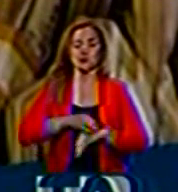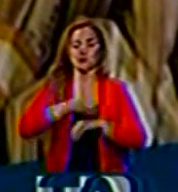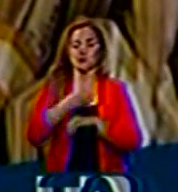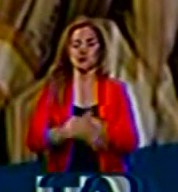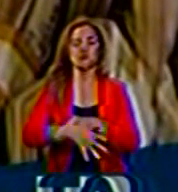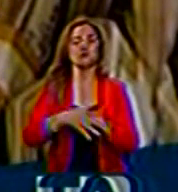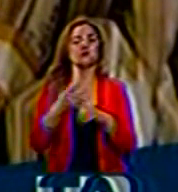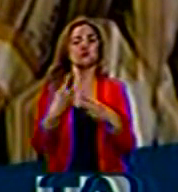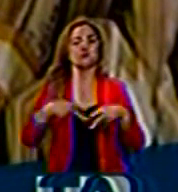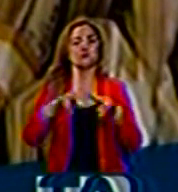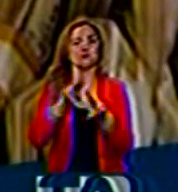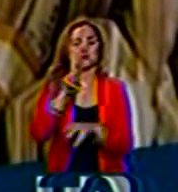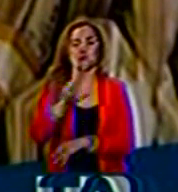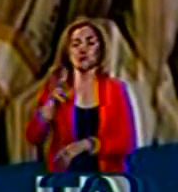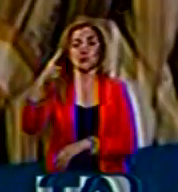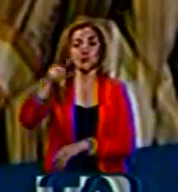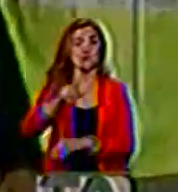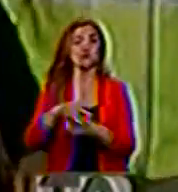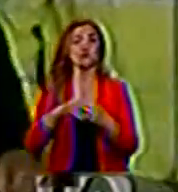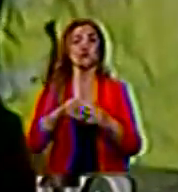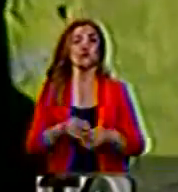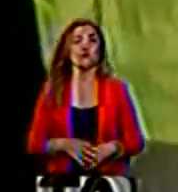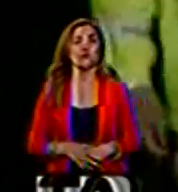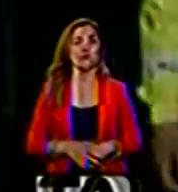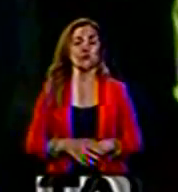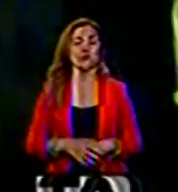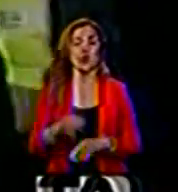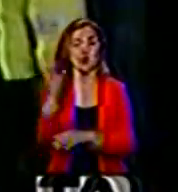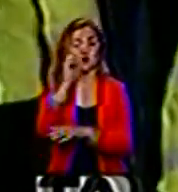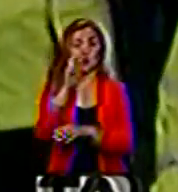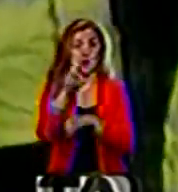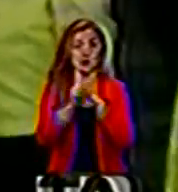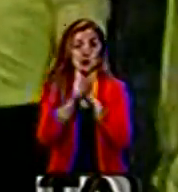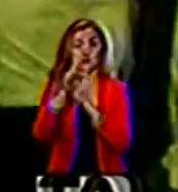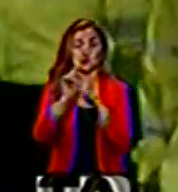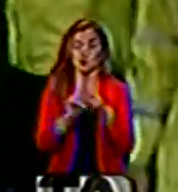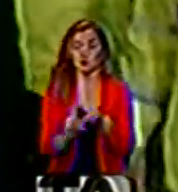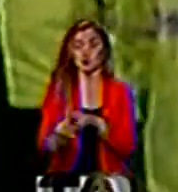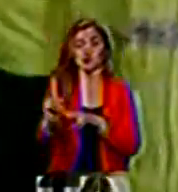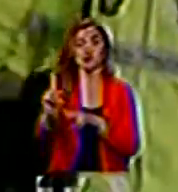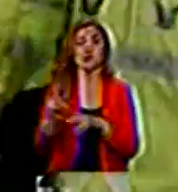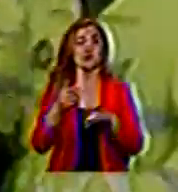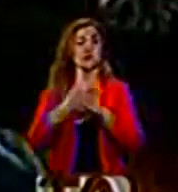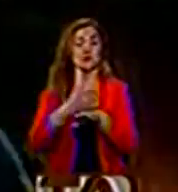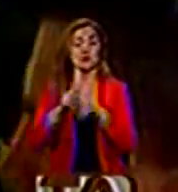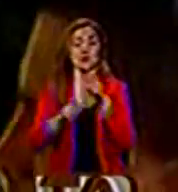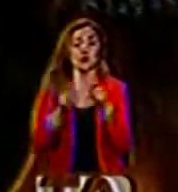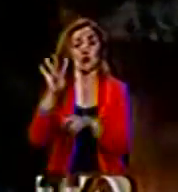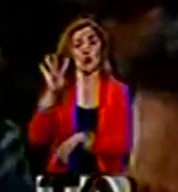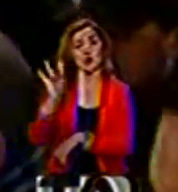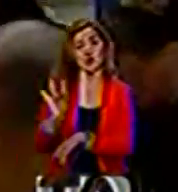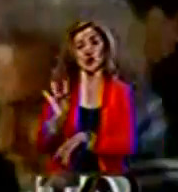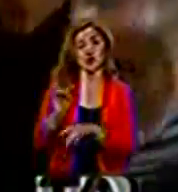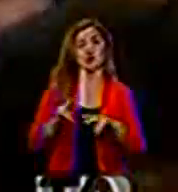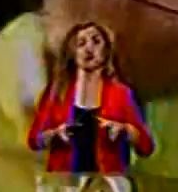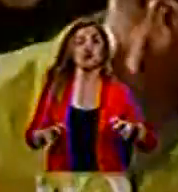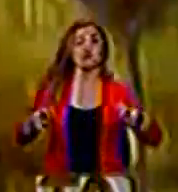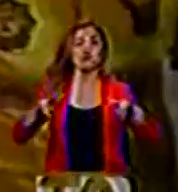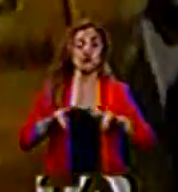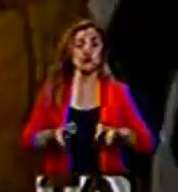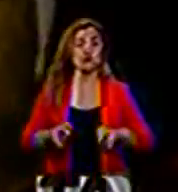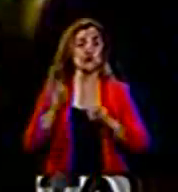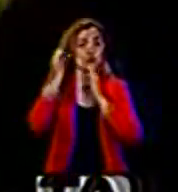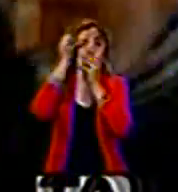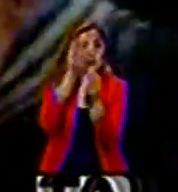pérdidas superiores a los 23 millones de dólares. Tras su fuga en octubre del 2018, se dijo que 48 personas iban a ser investigadas.